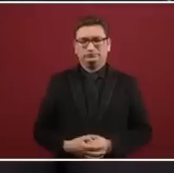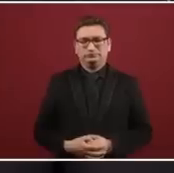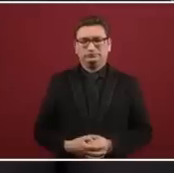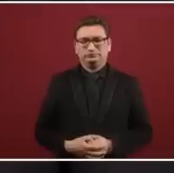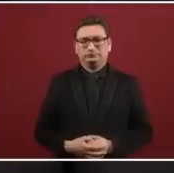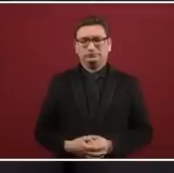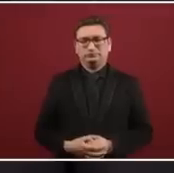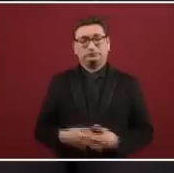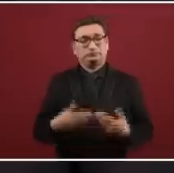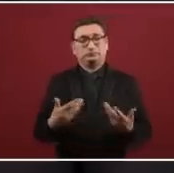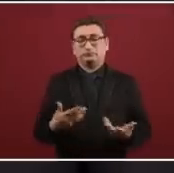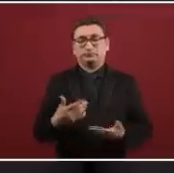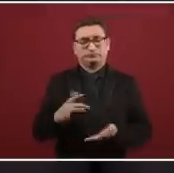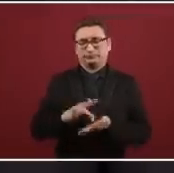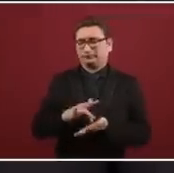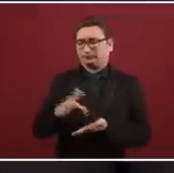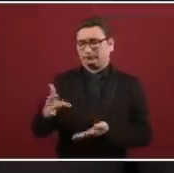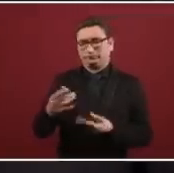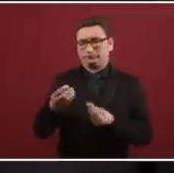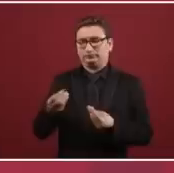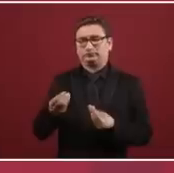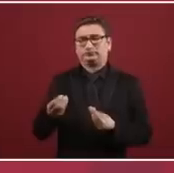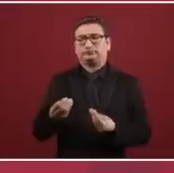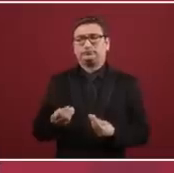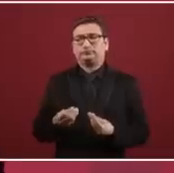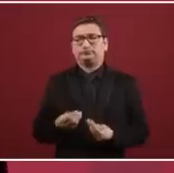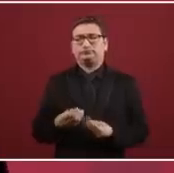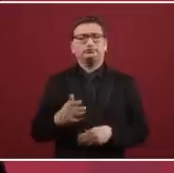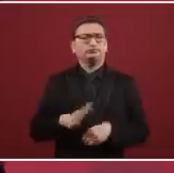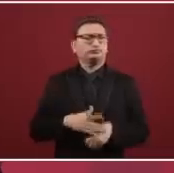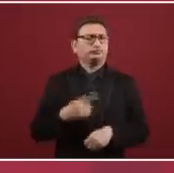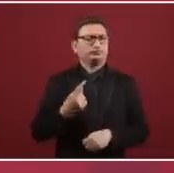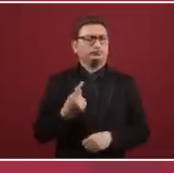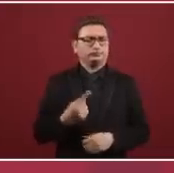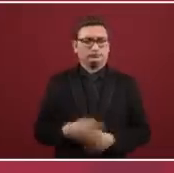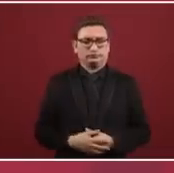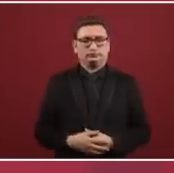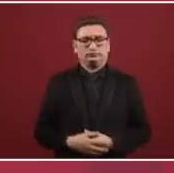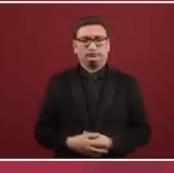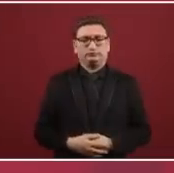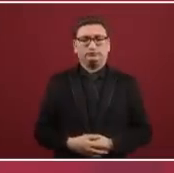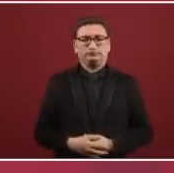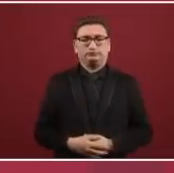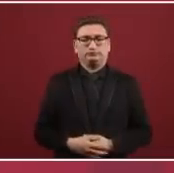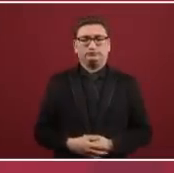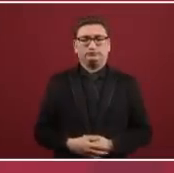y le agradecemos mucho porque ahora